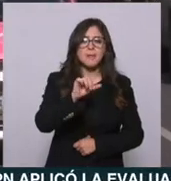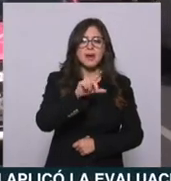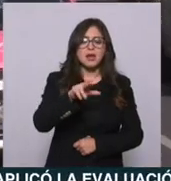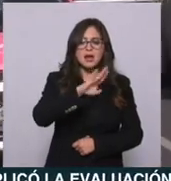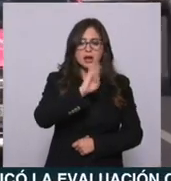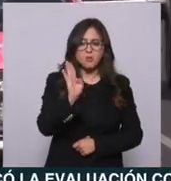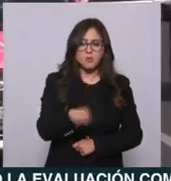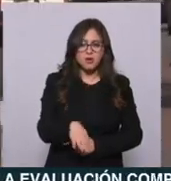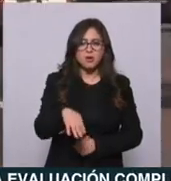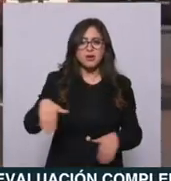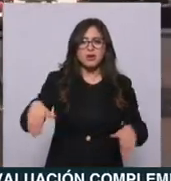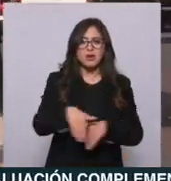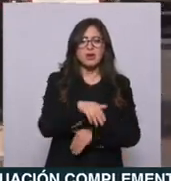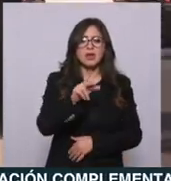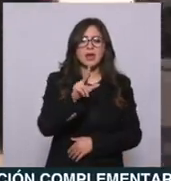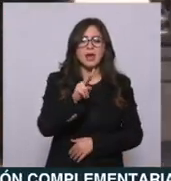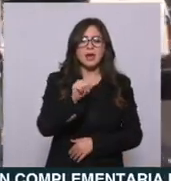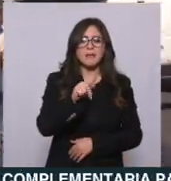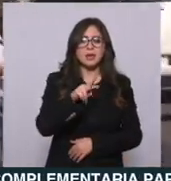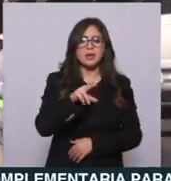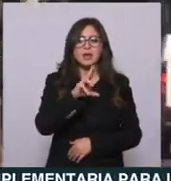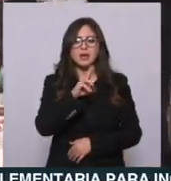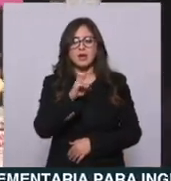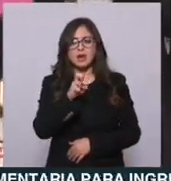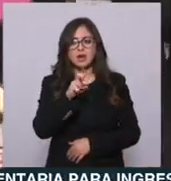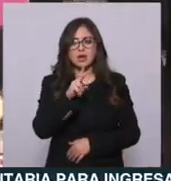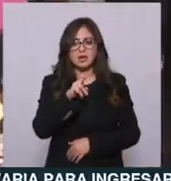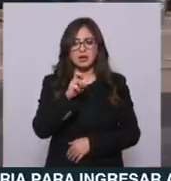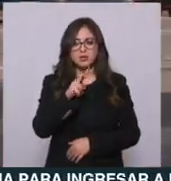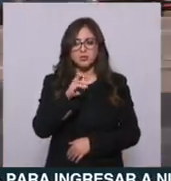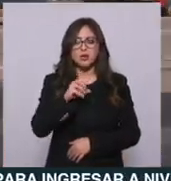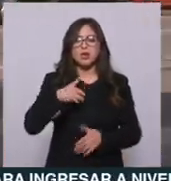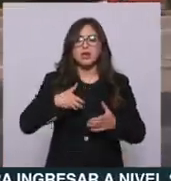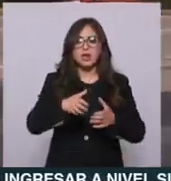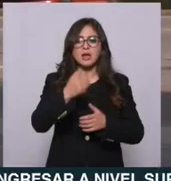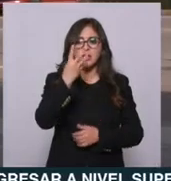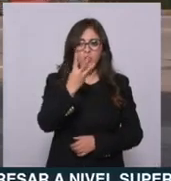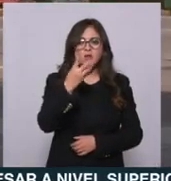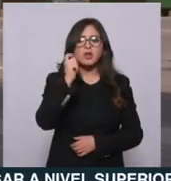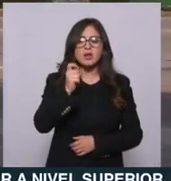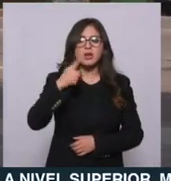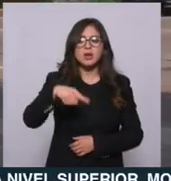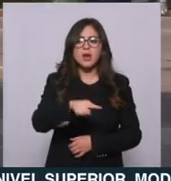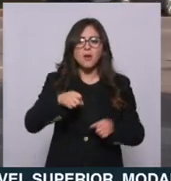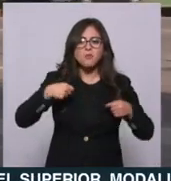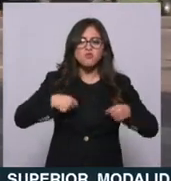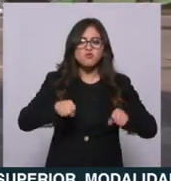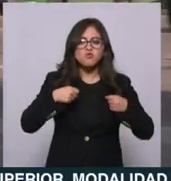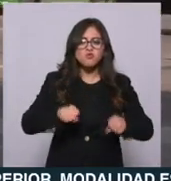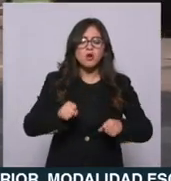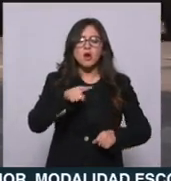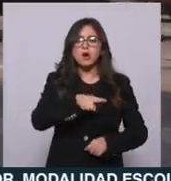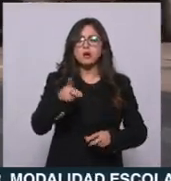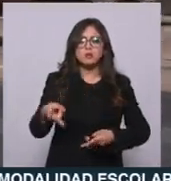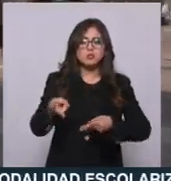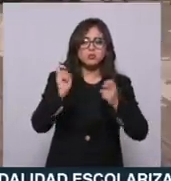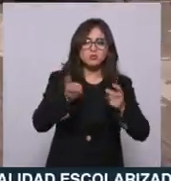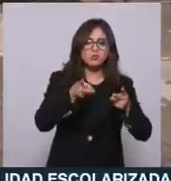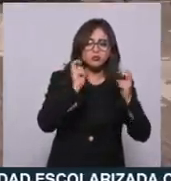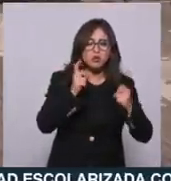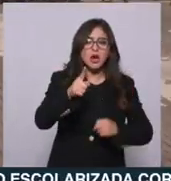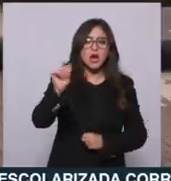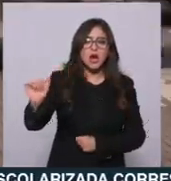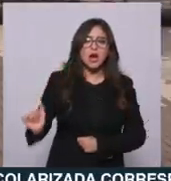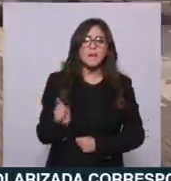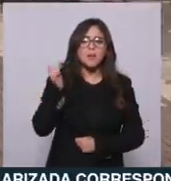Muerto. La avenida Revolución y calle 4 es el más peligroso debido a que los motociclistas que llevan a cabo los asaltos